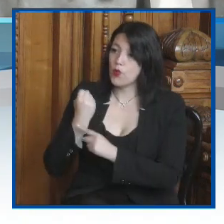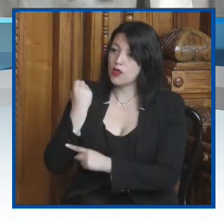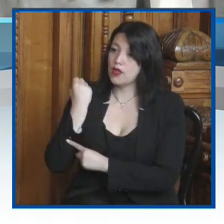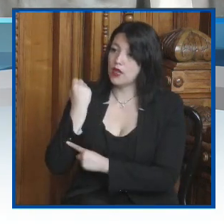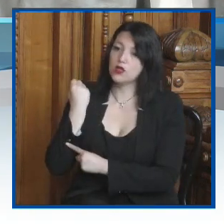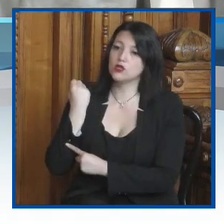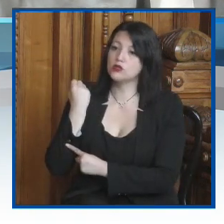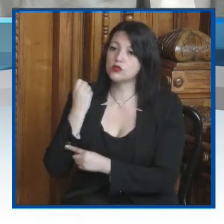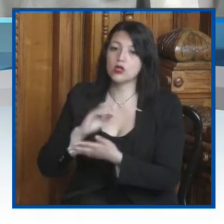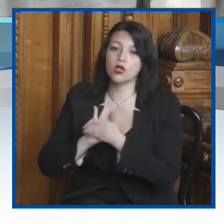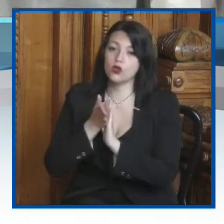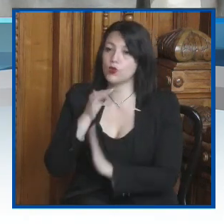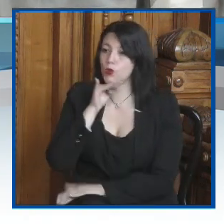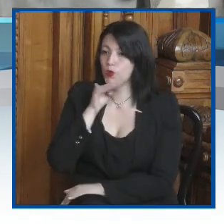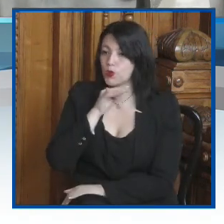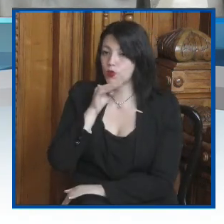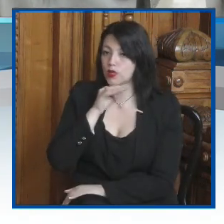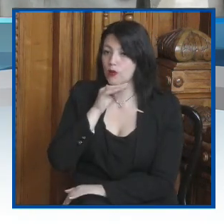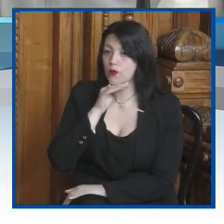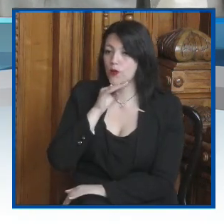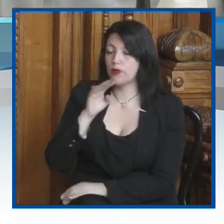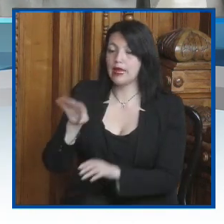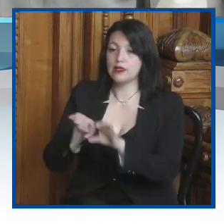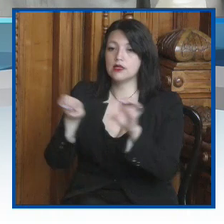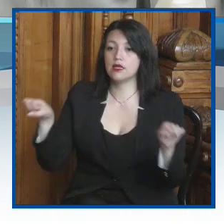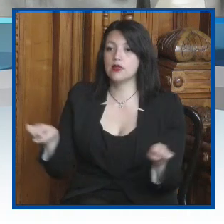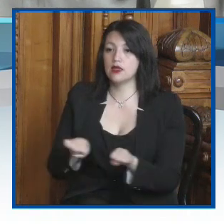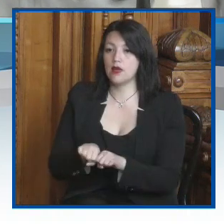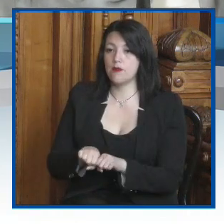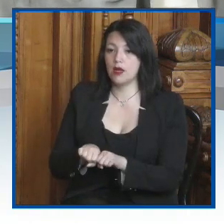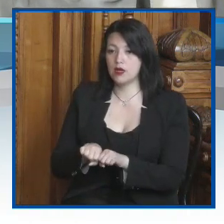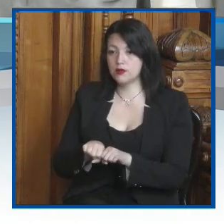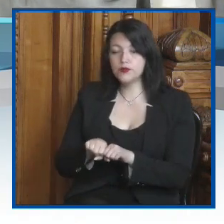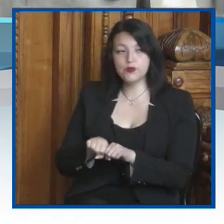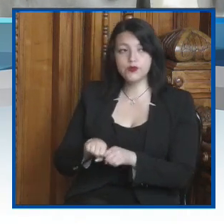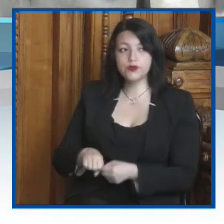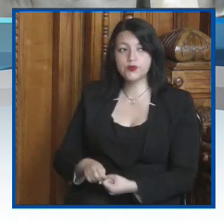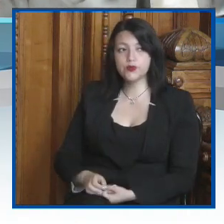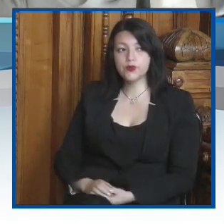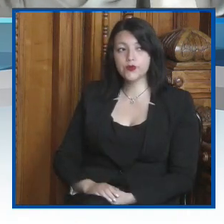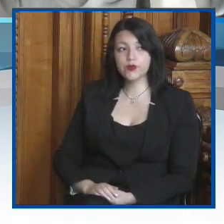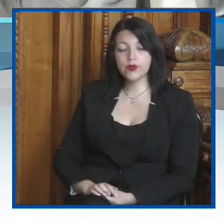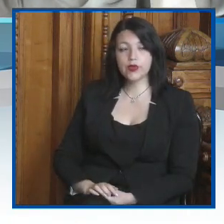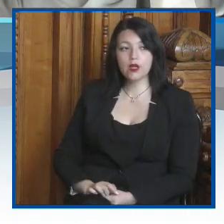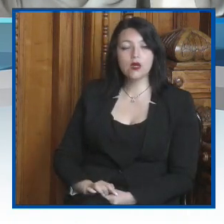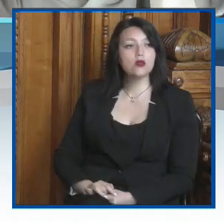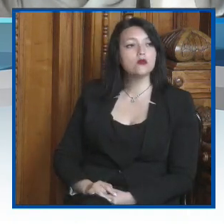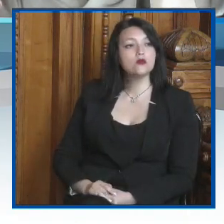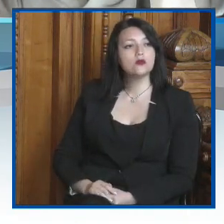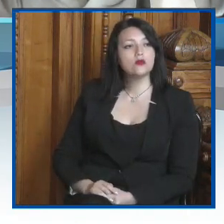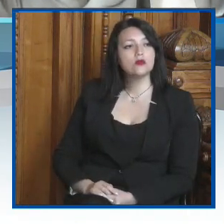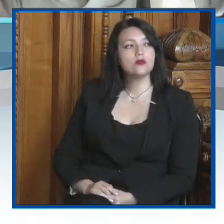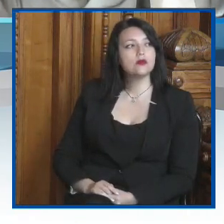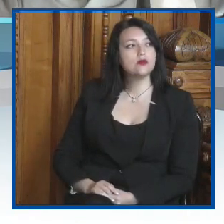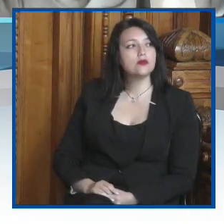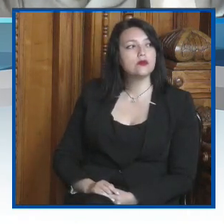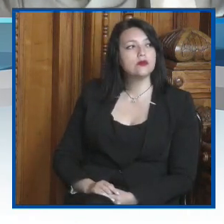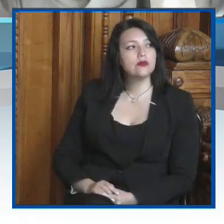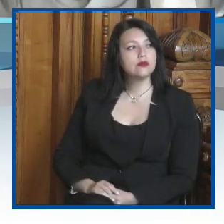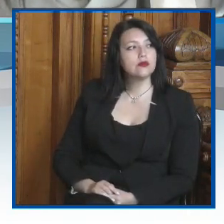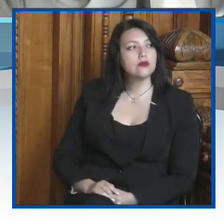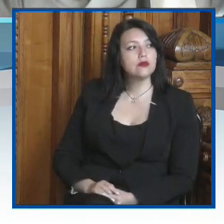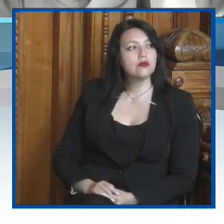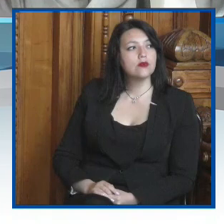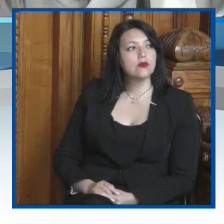el lenguaje que todos utilizamos dentro del ítem de puntos en la encuesta que hay. Y la verdad es que